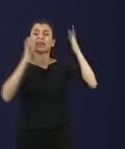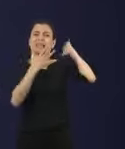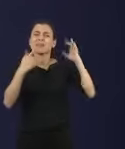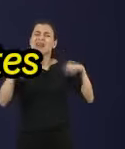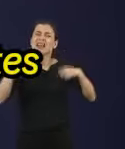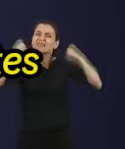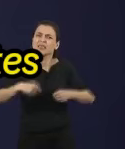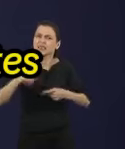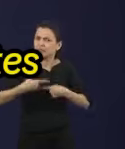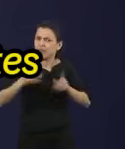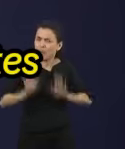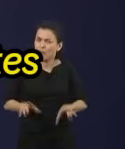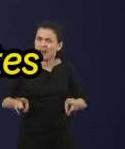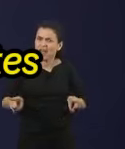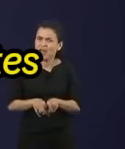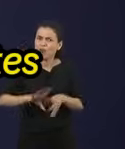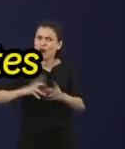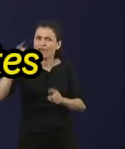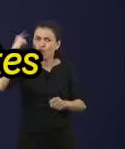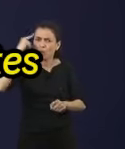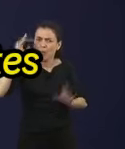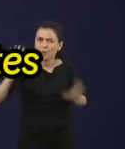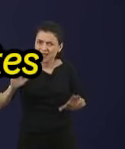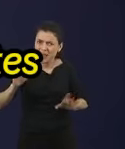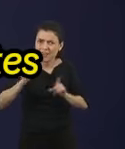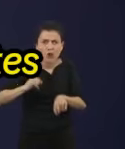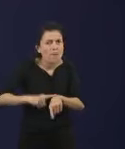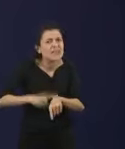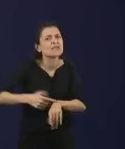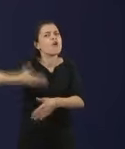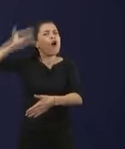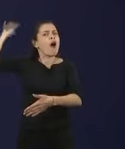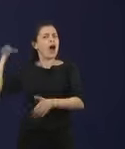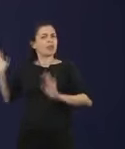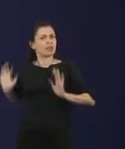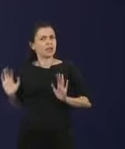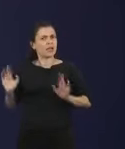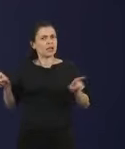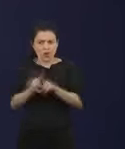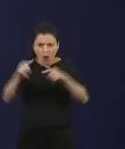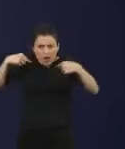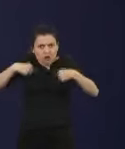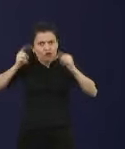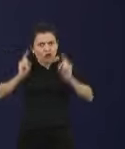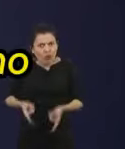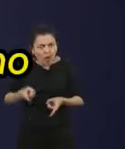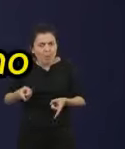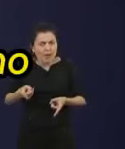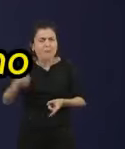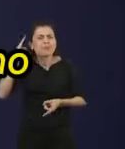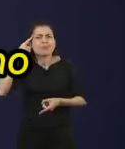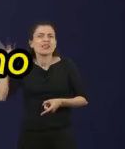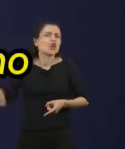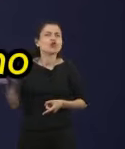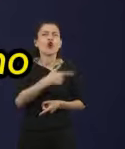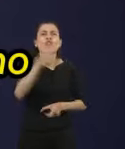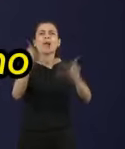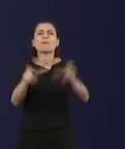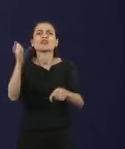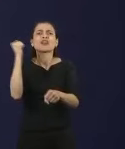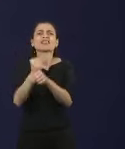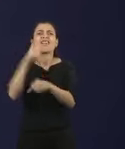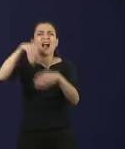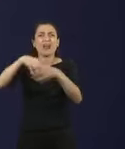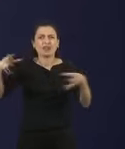no con esto que lo que vos haces referencia de antes también eh y la mía también y la de seguramente todos los funcionarios del gobierno